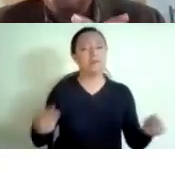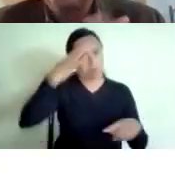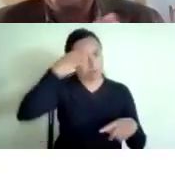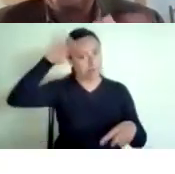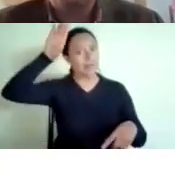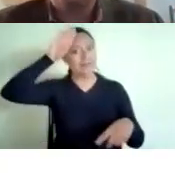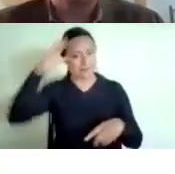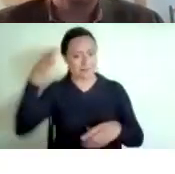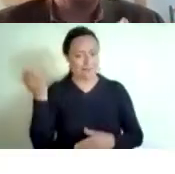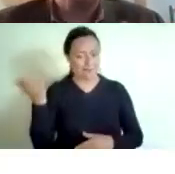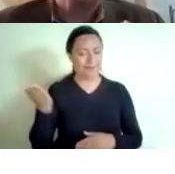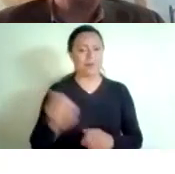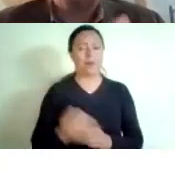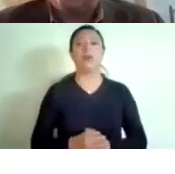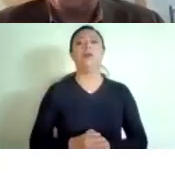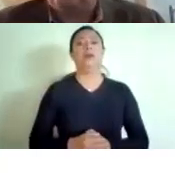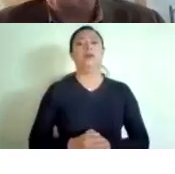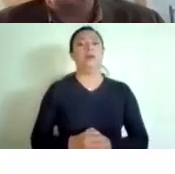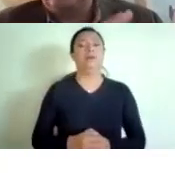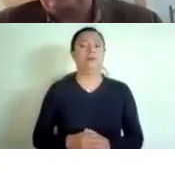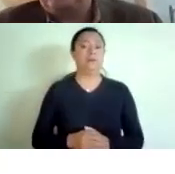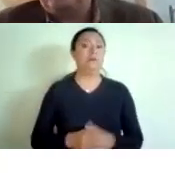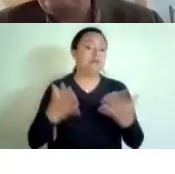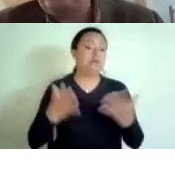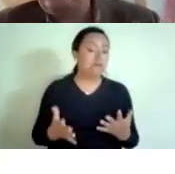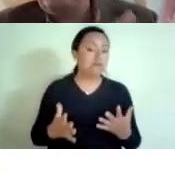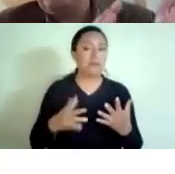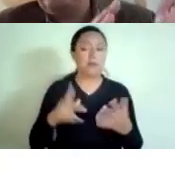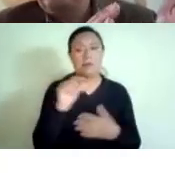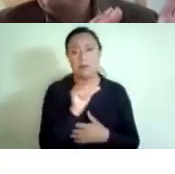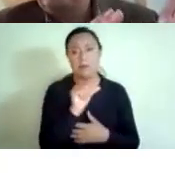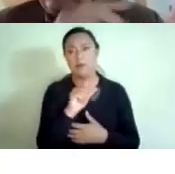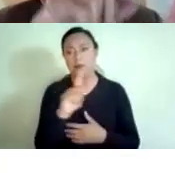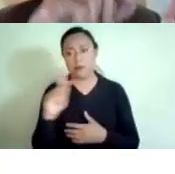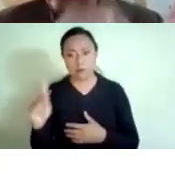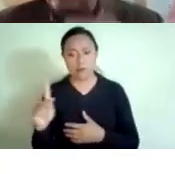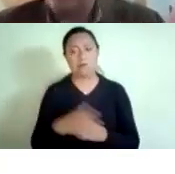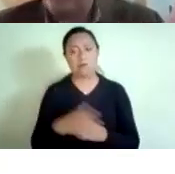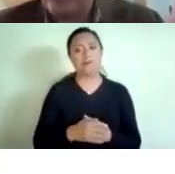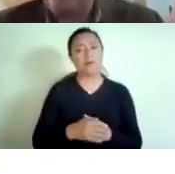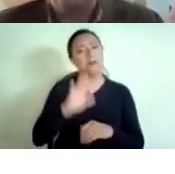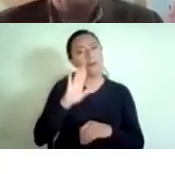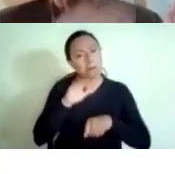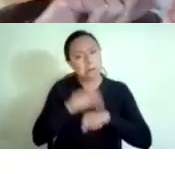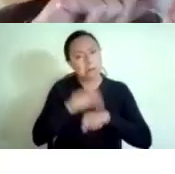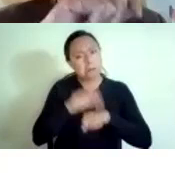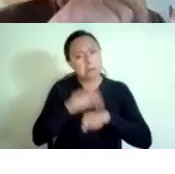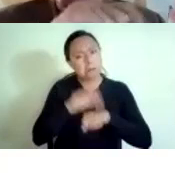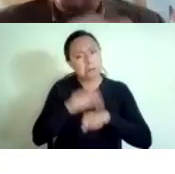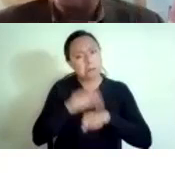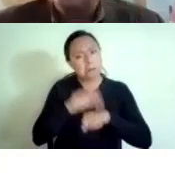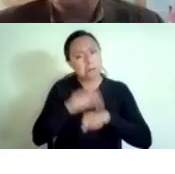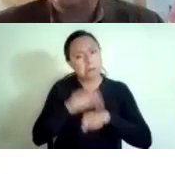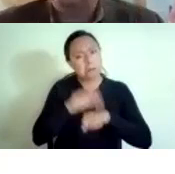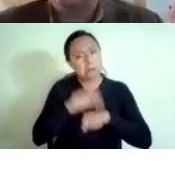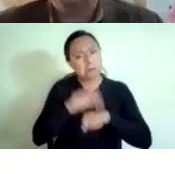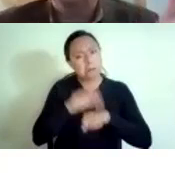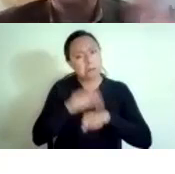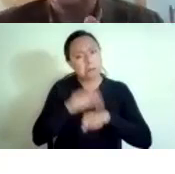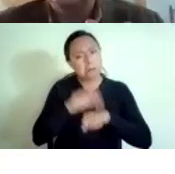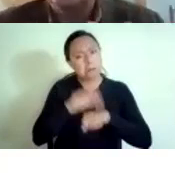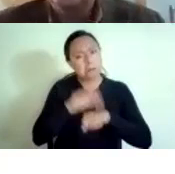Y fíjense, algo pasa, hay una iniciativa muy buena del gobierno federal actual que es el IPH móvil, muy difícil de